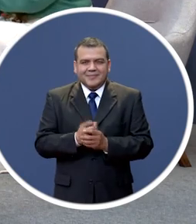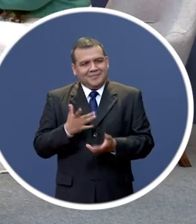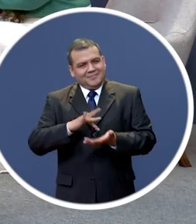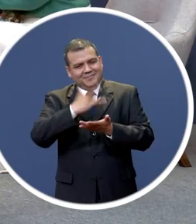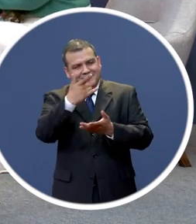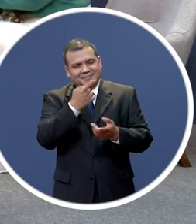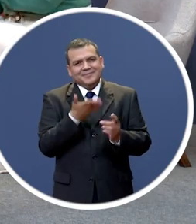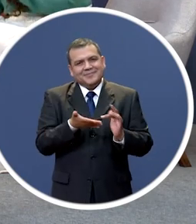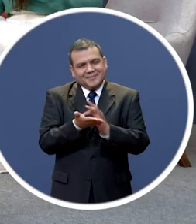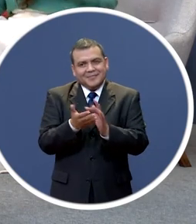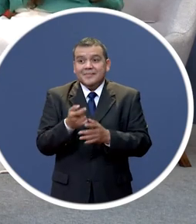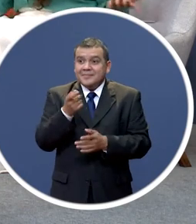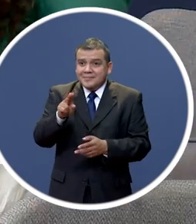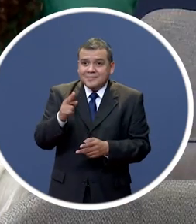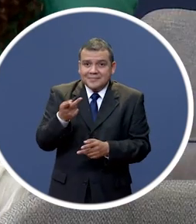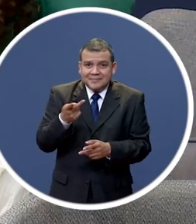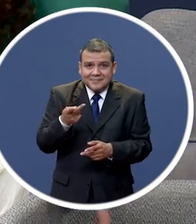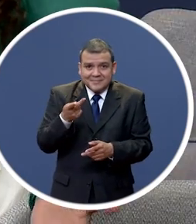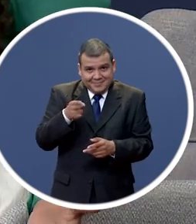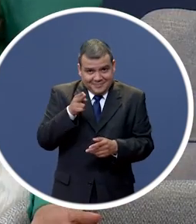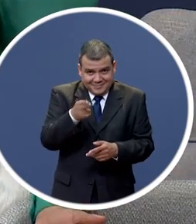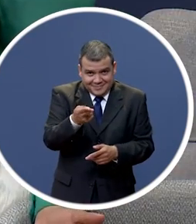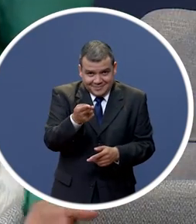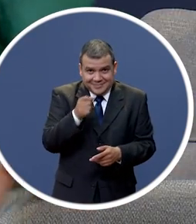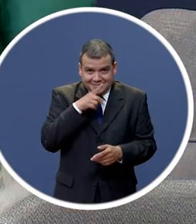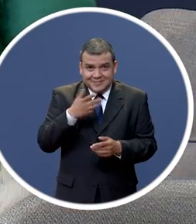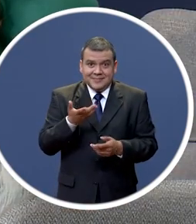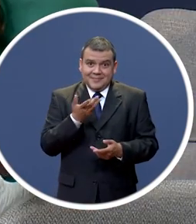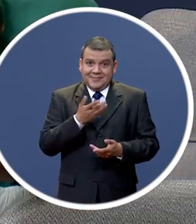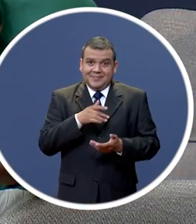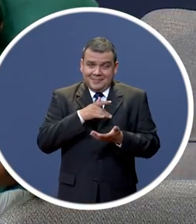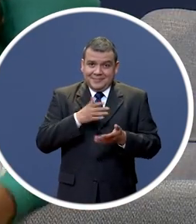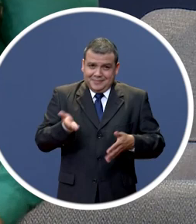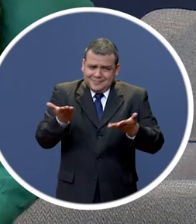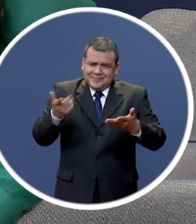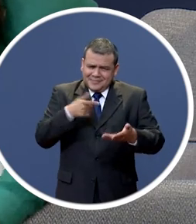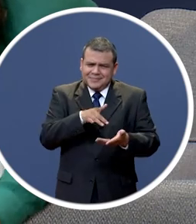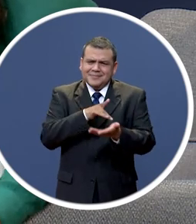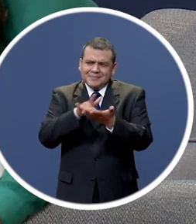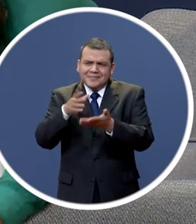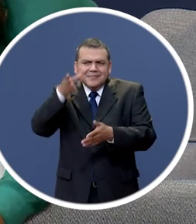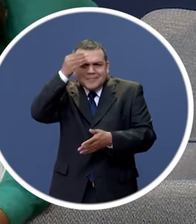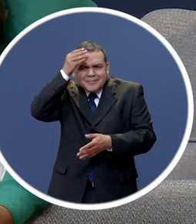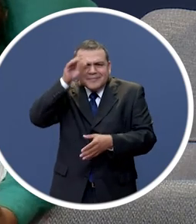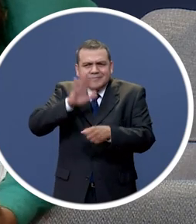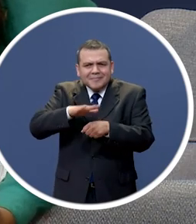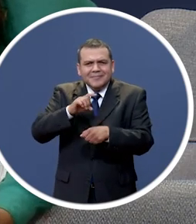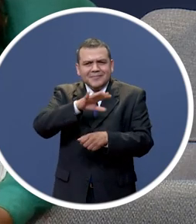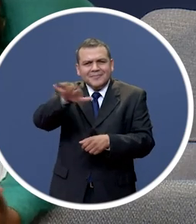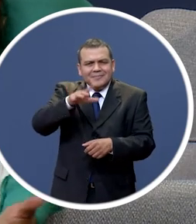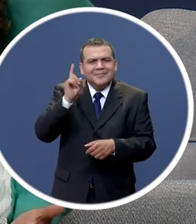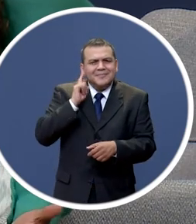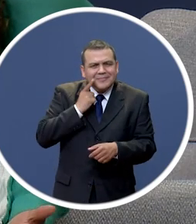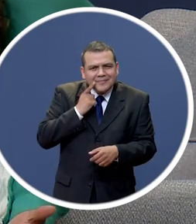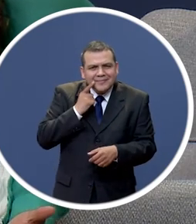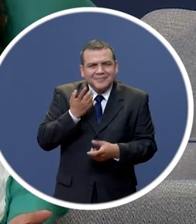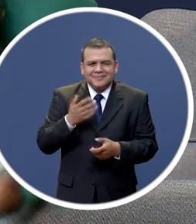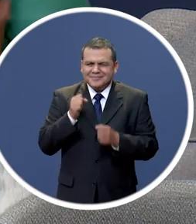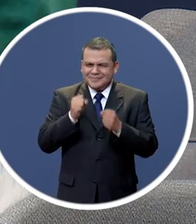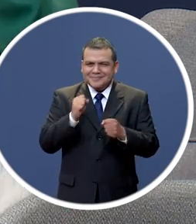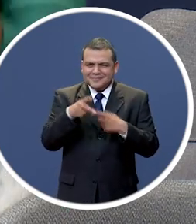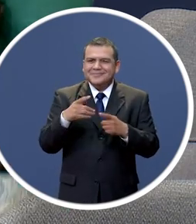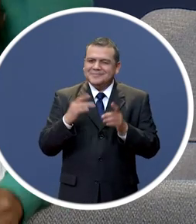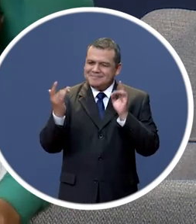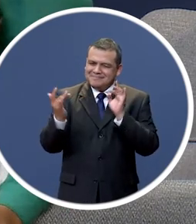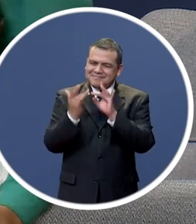Así que les agradecemos a ustedes por su aporte y a ustedes, amigos, los invitamos también a que desde sus lugares investiguen un poco más sobre esta comunidad maravillosa